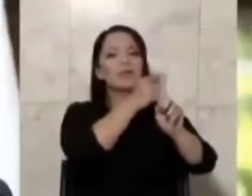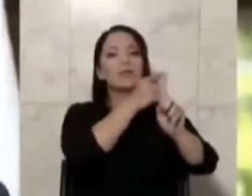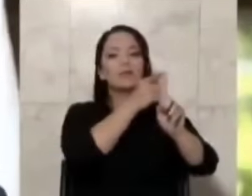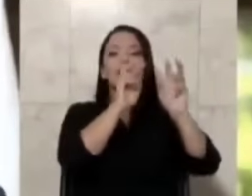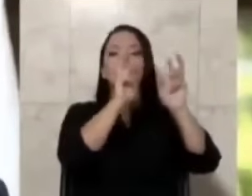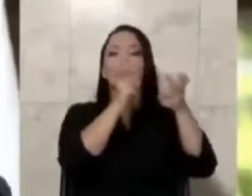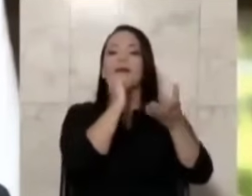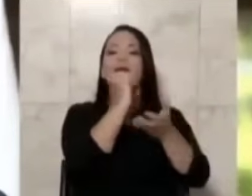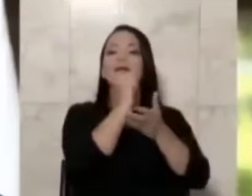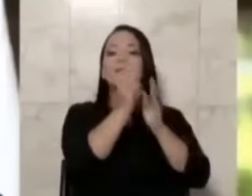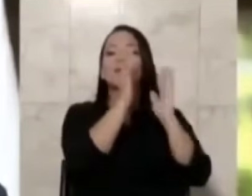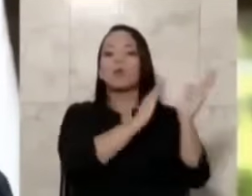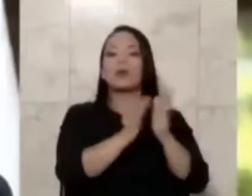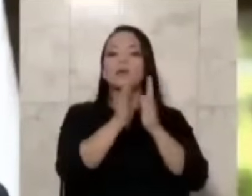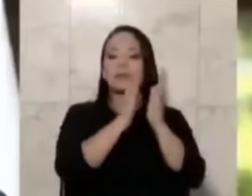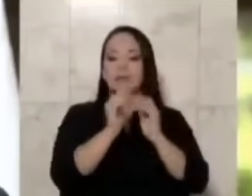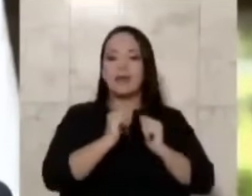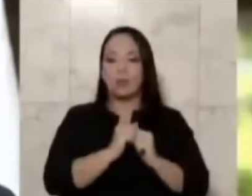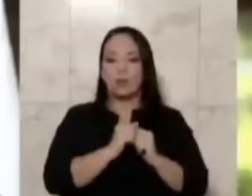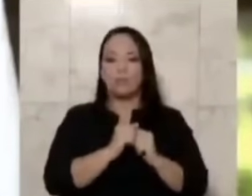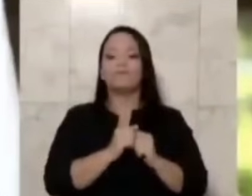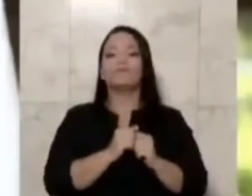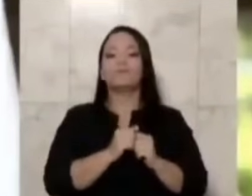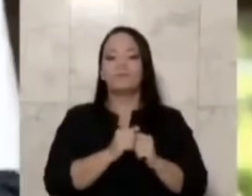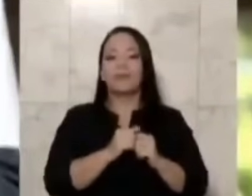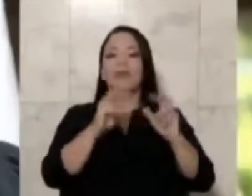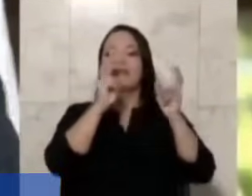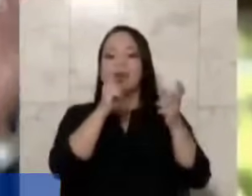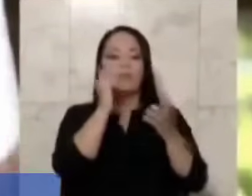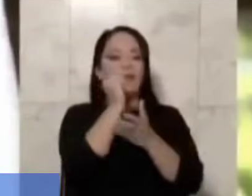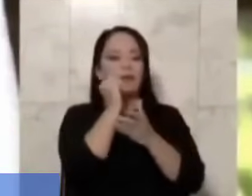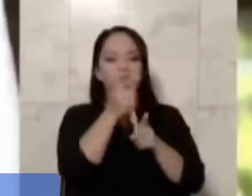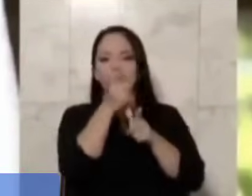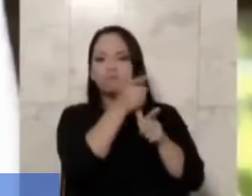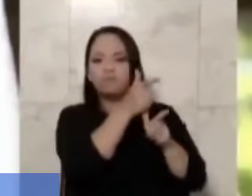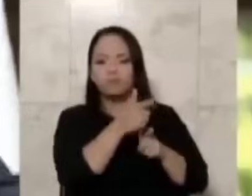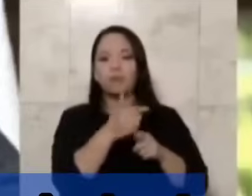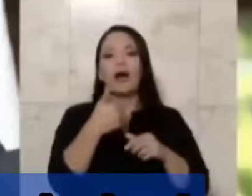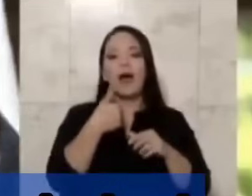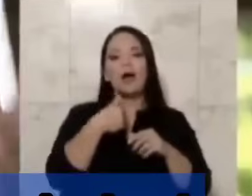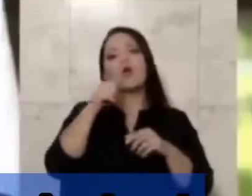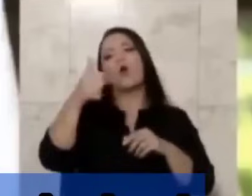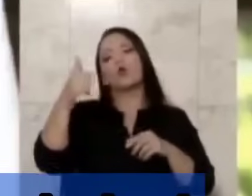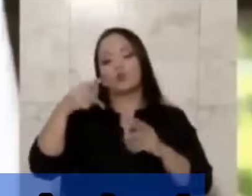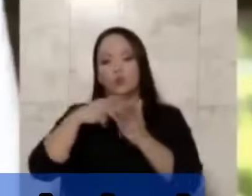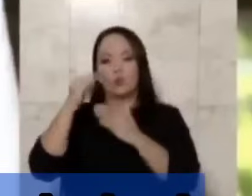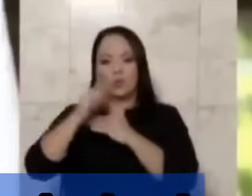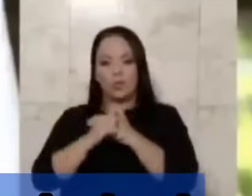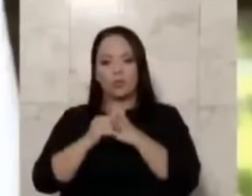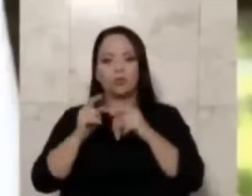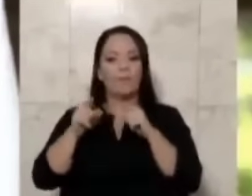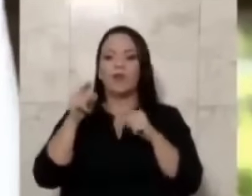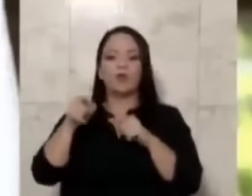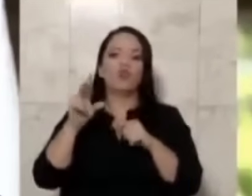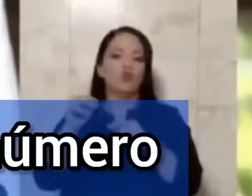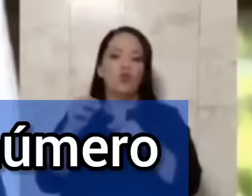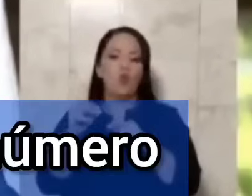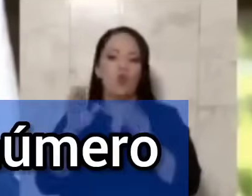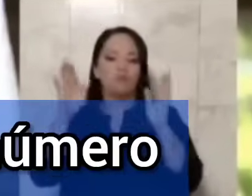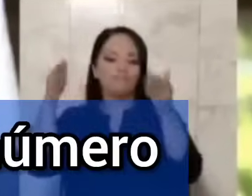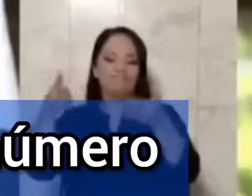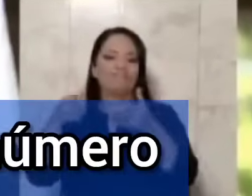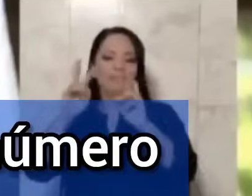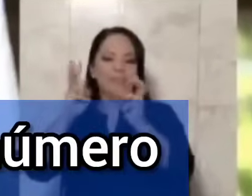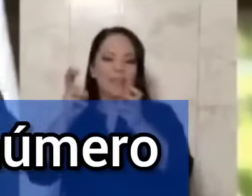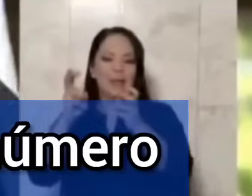crimen organizado en lo que están haciendo, sicariato y homicidio. Hay muchos otros proyectos, pero que no cambian la realidad criminal. Es decir,